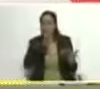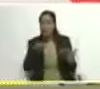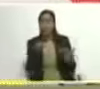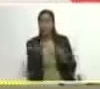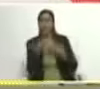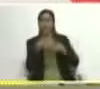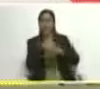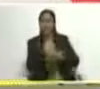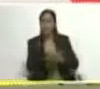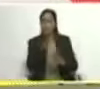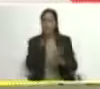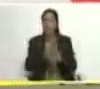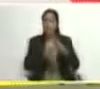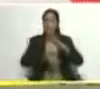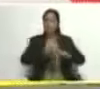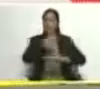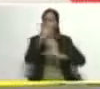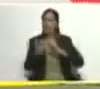proyectos concretos,